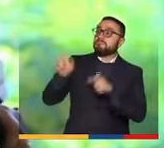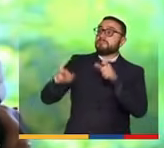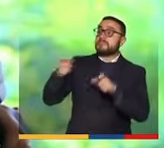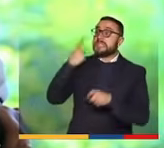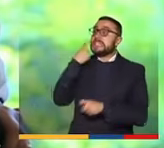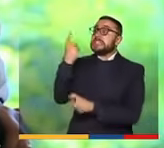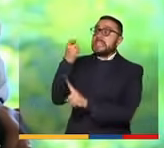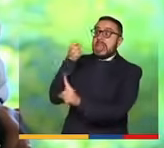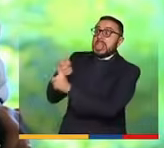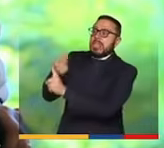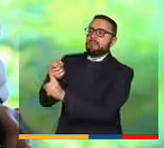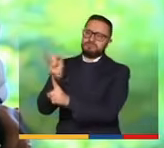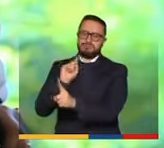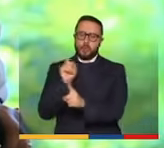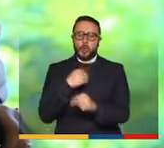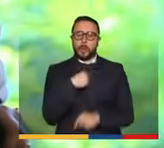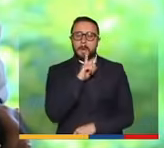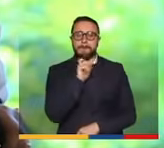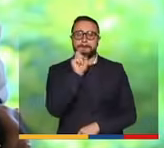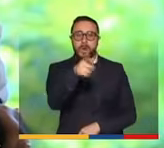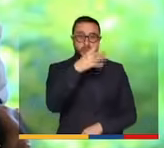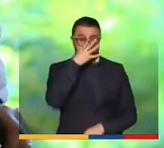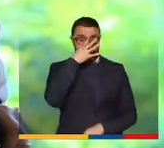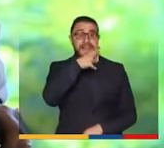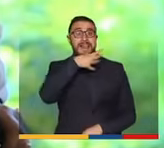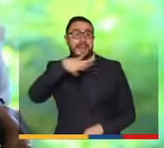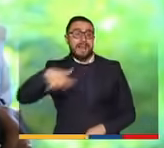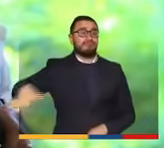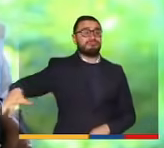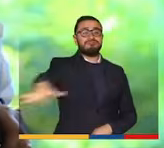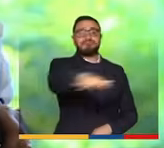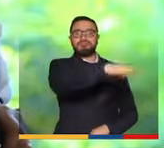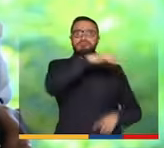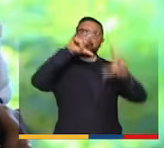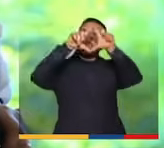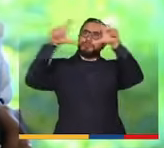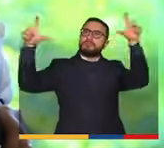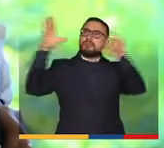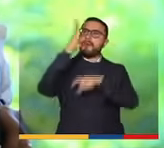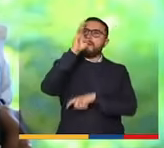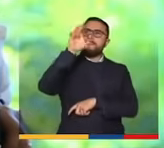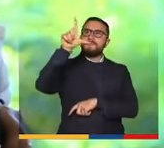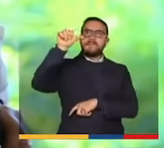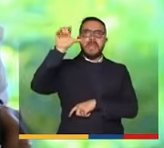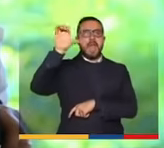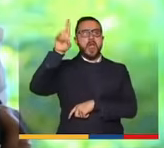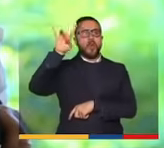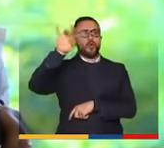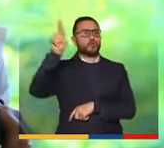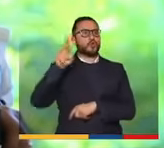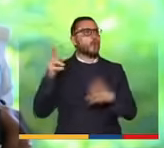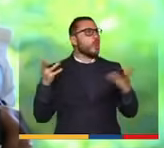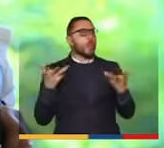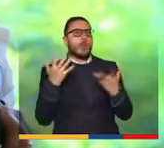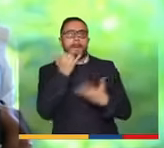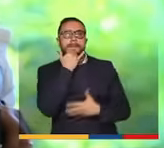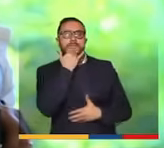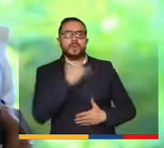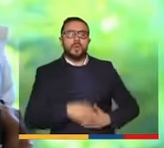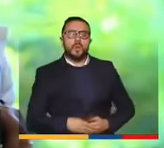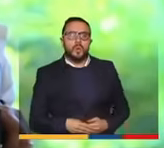personas, ¿dónde está la hacienda Bellacruz? ¿Por qué si ahí se regó la